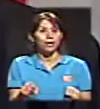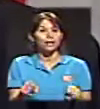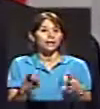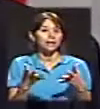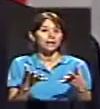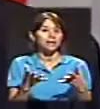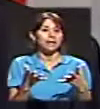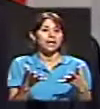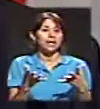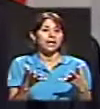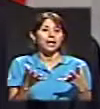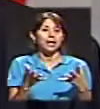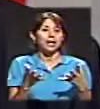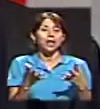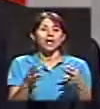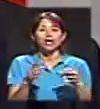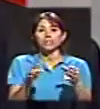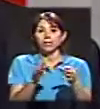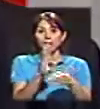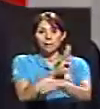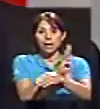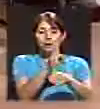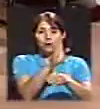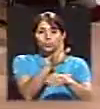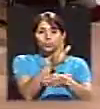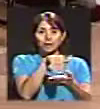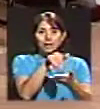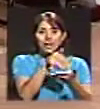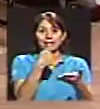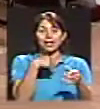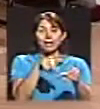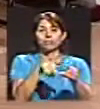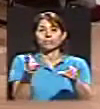órganos desconcentrados del Banco Central,